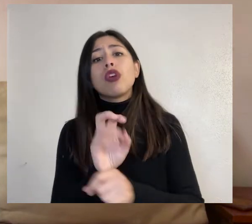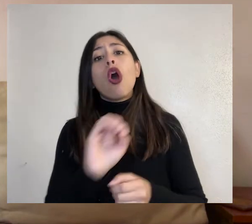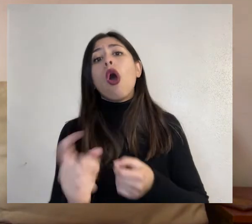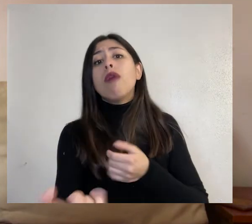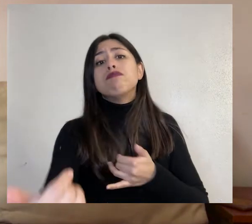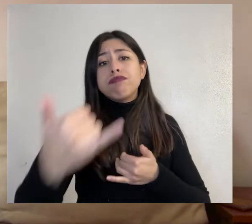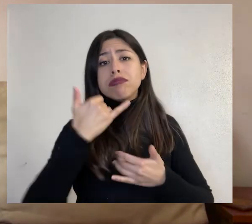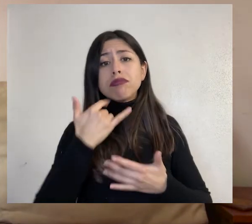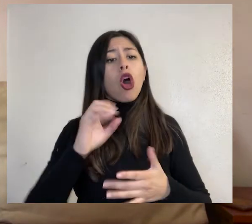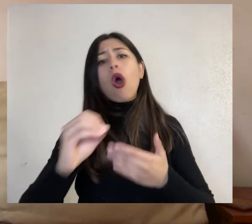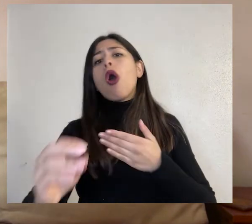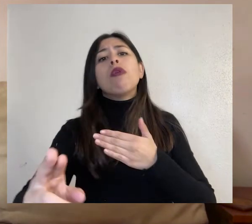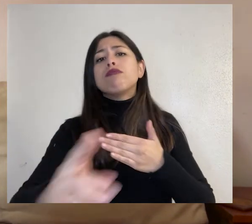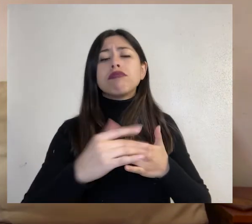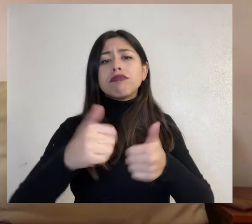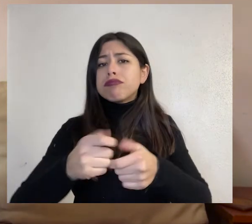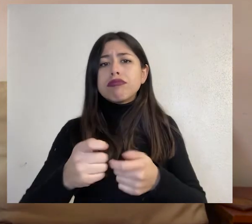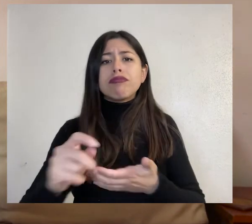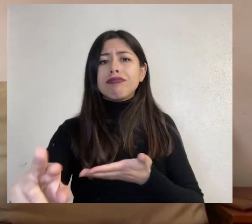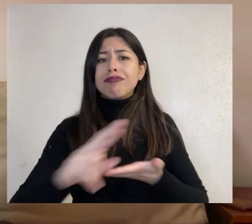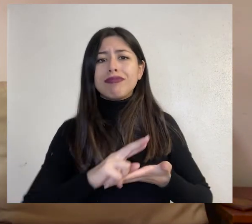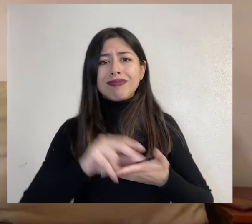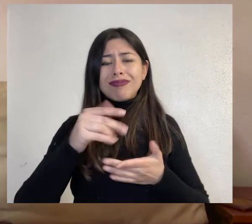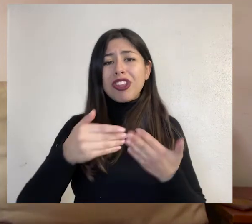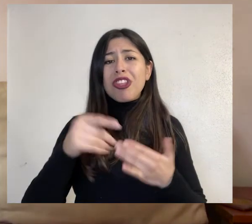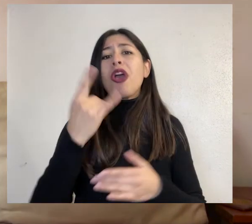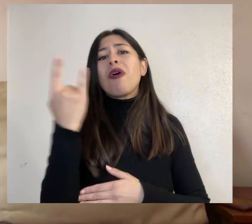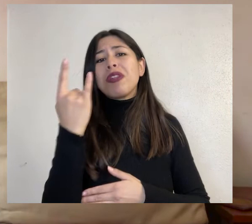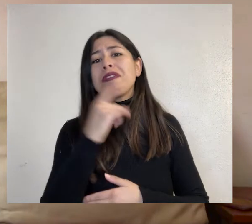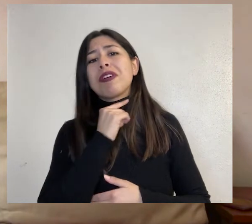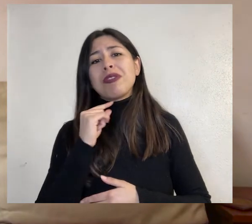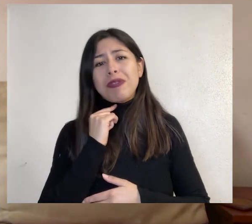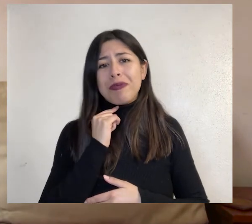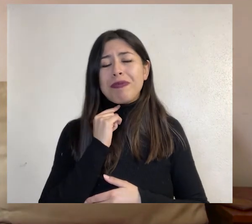las redes sociales del PASE de la Universidad Católica Silva Enríquez. Te dejamos